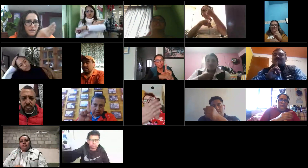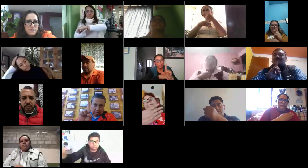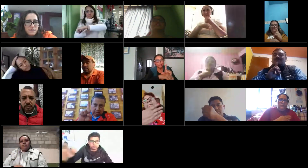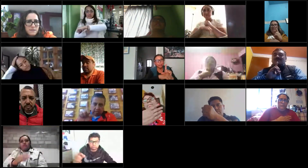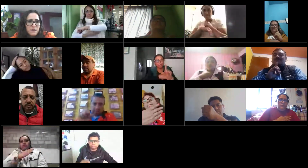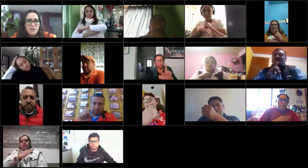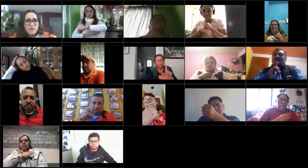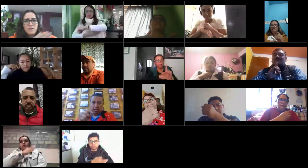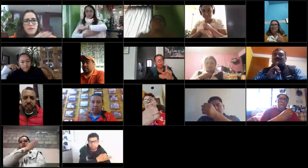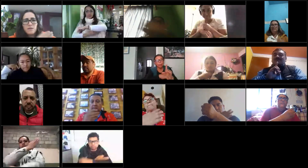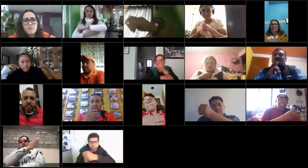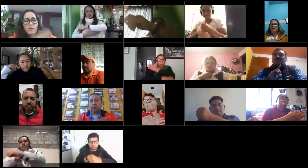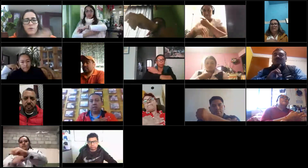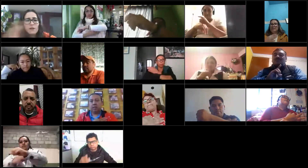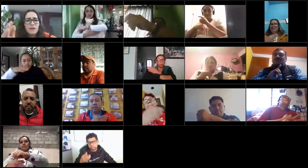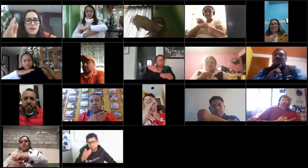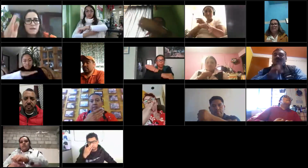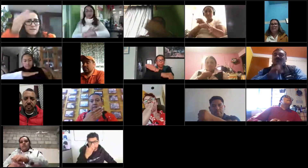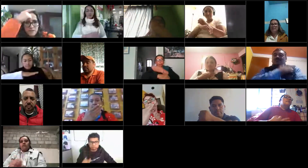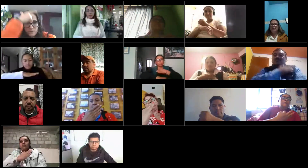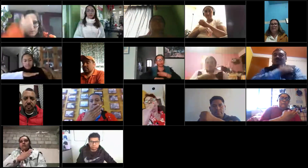Buenas tardes.